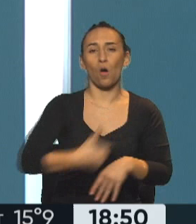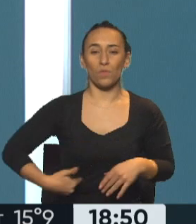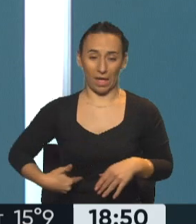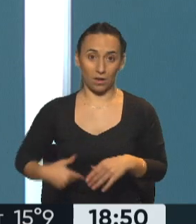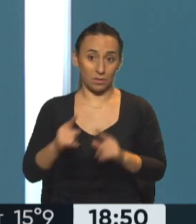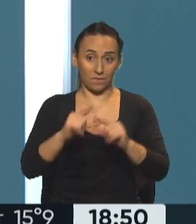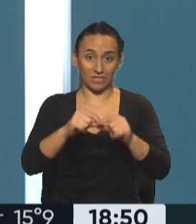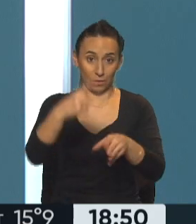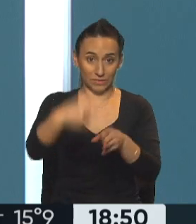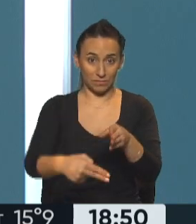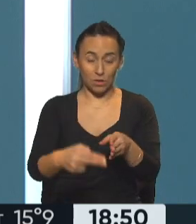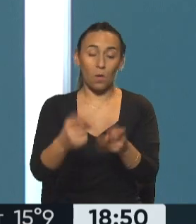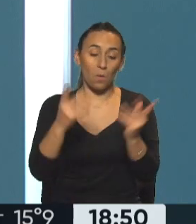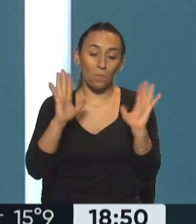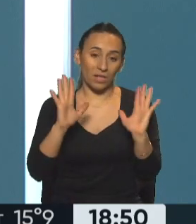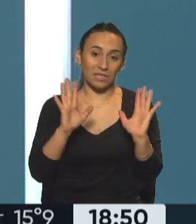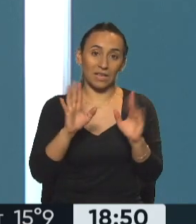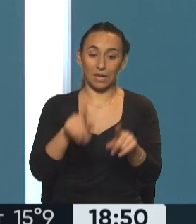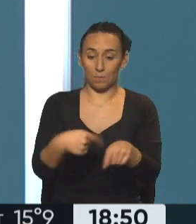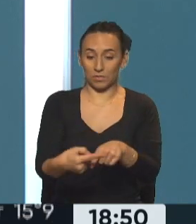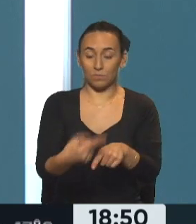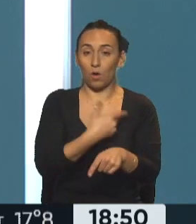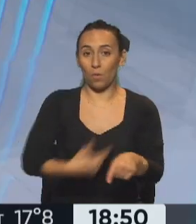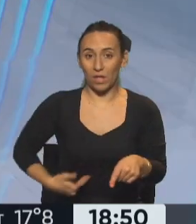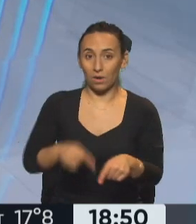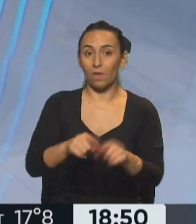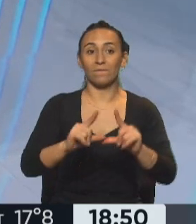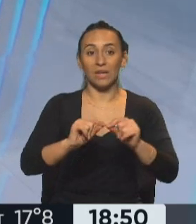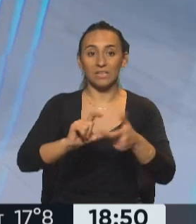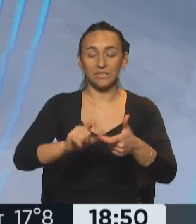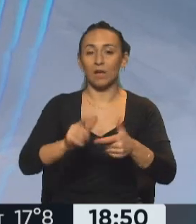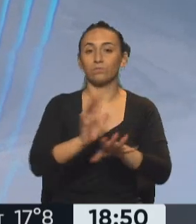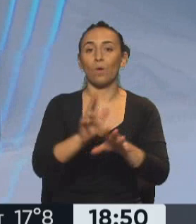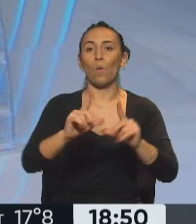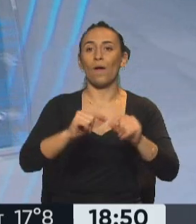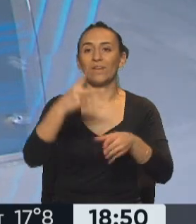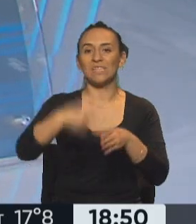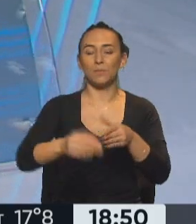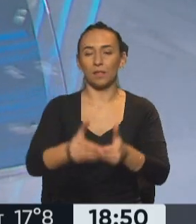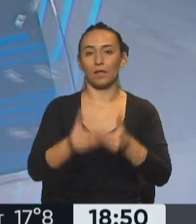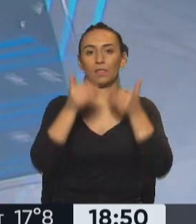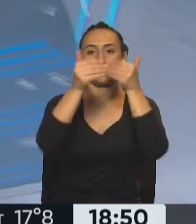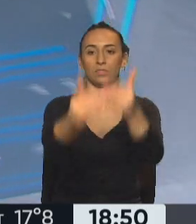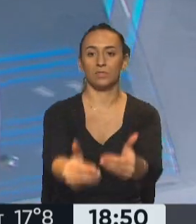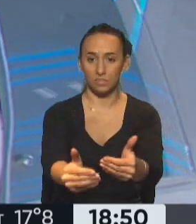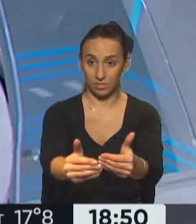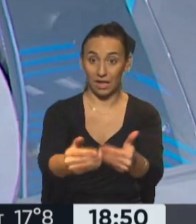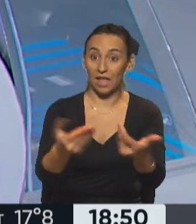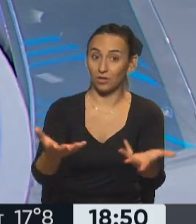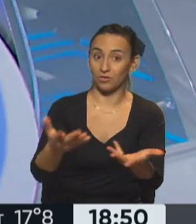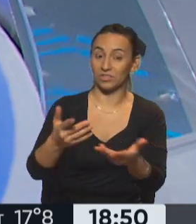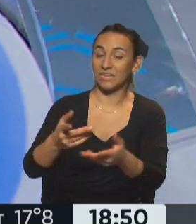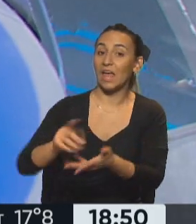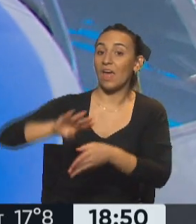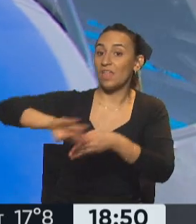existe la posibilidad de que se reperfilen en el próximo gobierno. Es decir, que pateen los vencimientos para adelante y no cancelen la deuda en